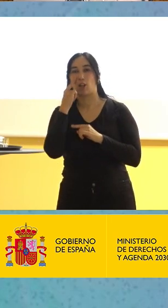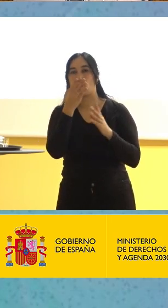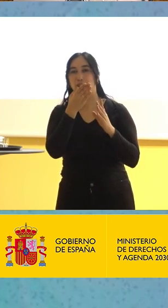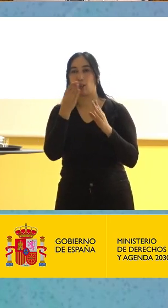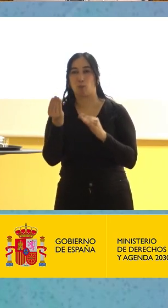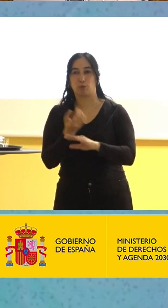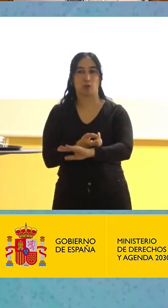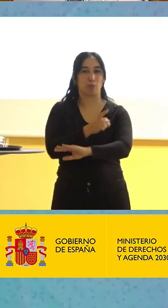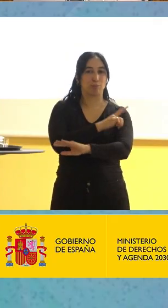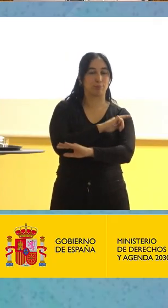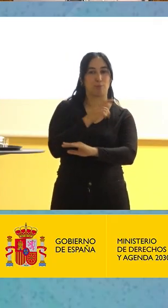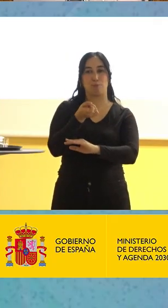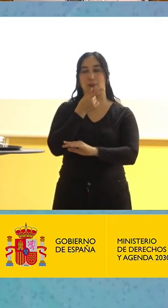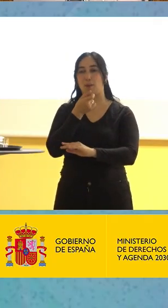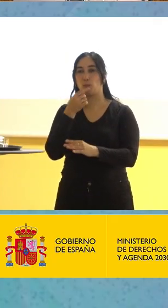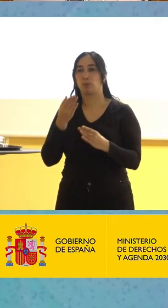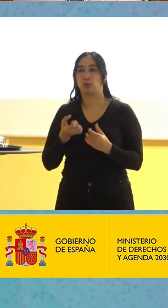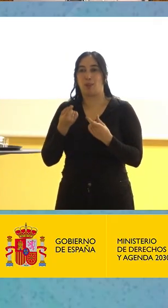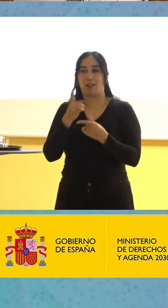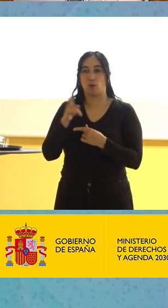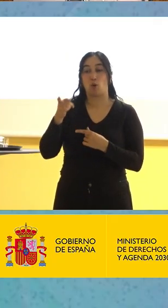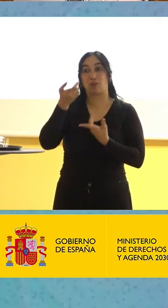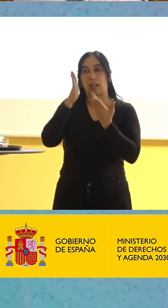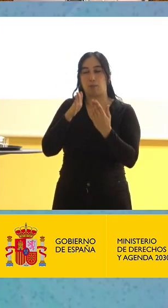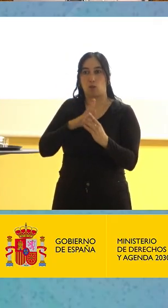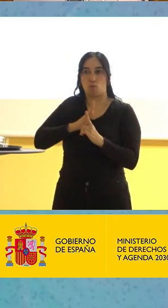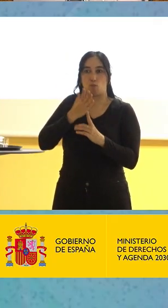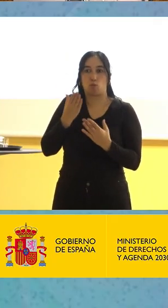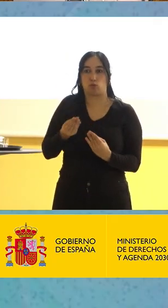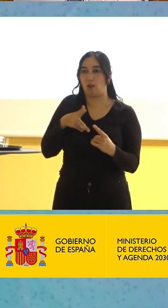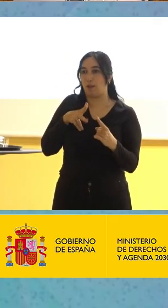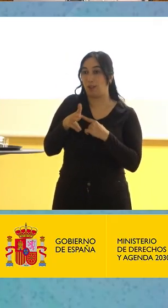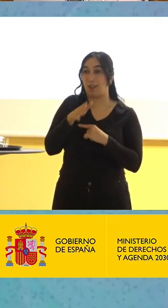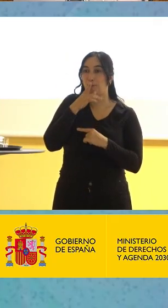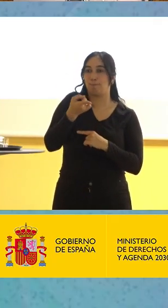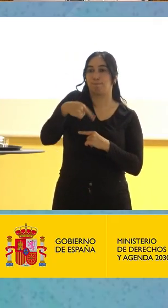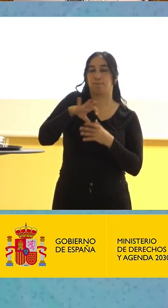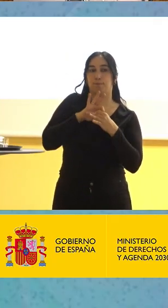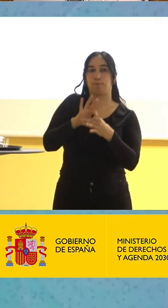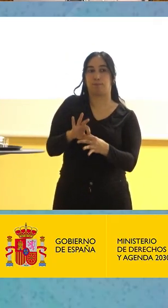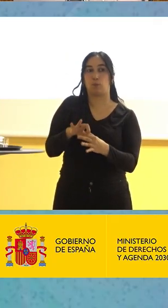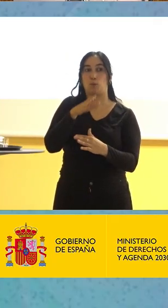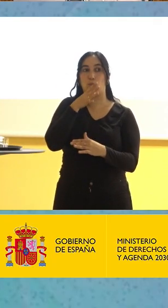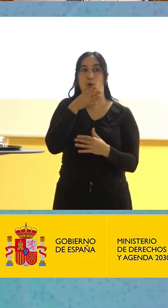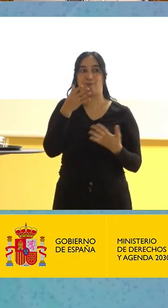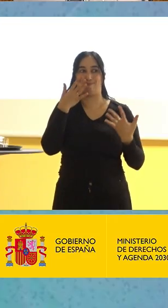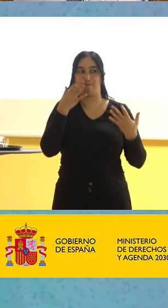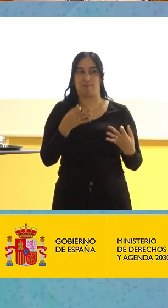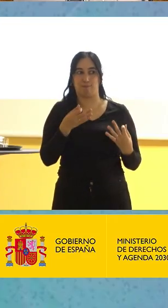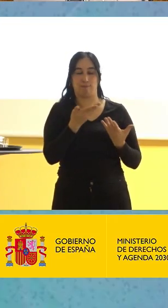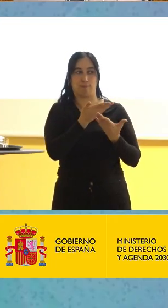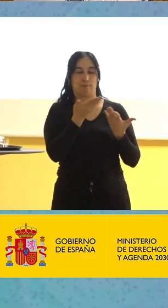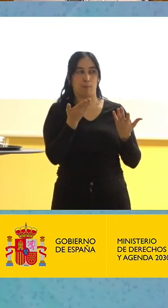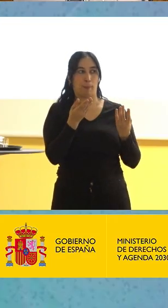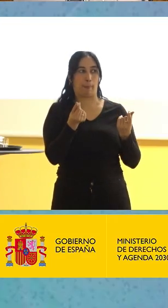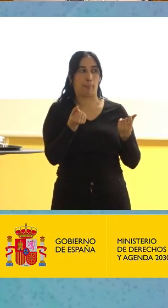la sobremedicalización y los tratamientos invasivos, que sobre todo tienen que ver con, pues al tener esa escasez, digamos, de